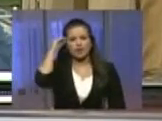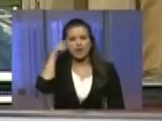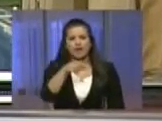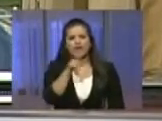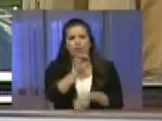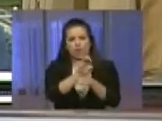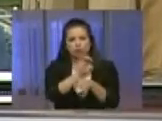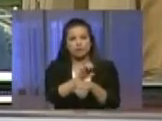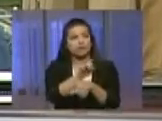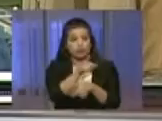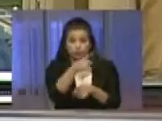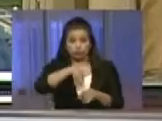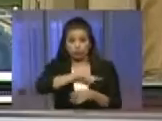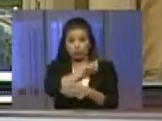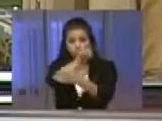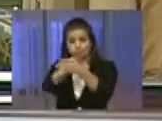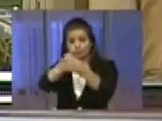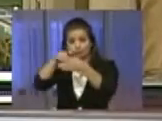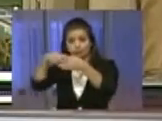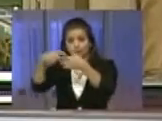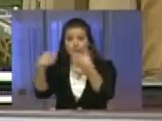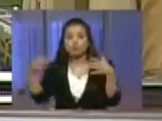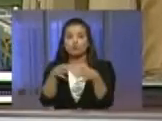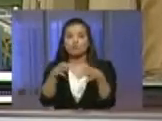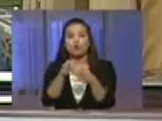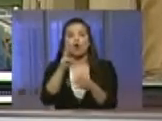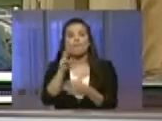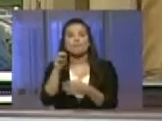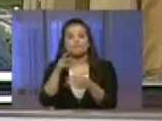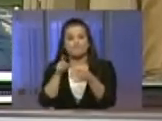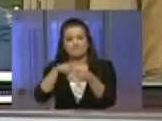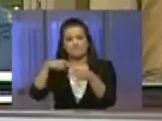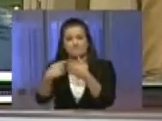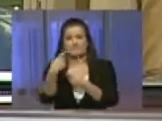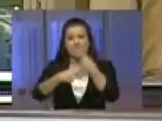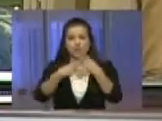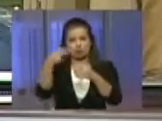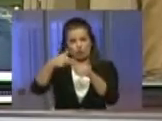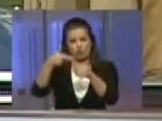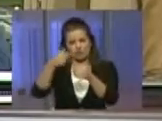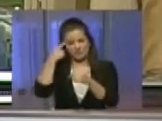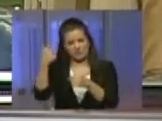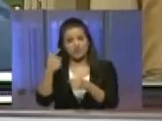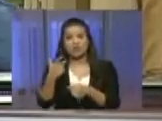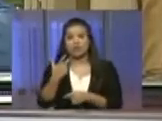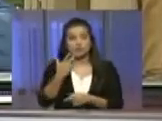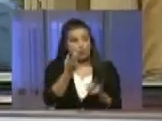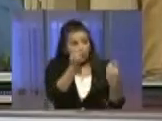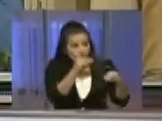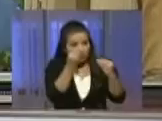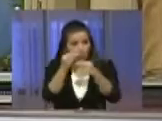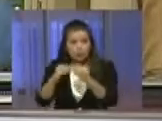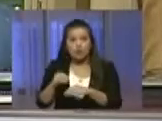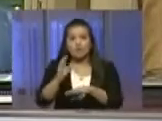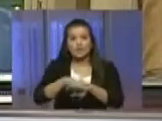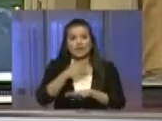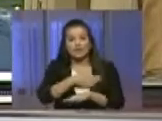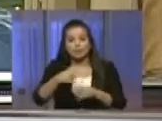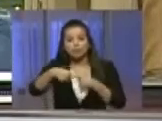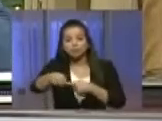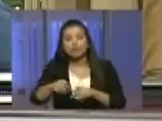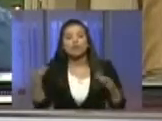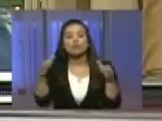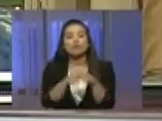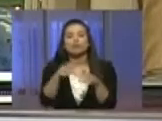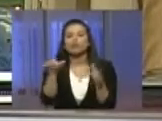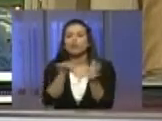OPEP y no miembros de los Pep productores petroleros porque estamos gestionando un conjunto de reuniones ahora mismo en agosto